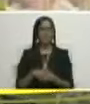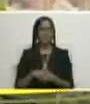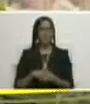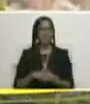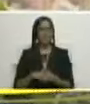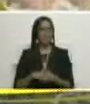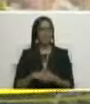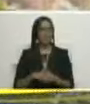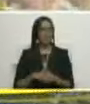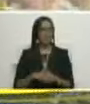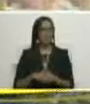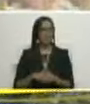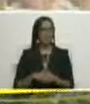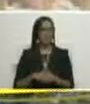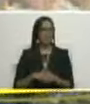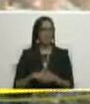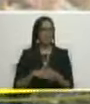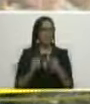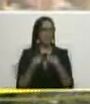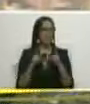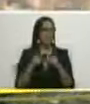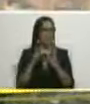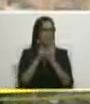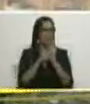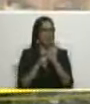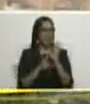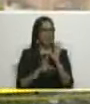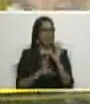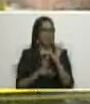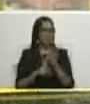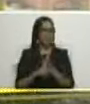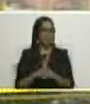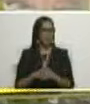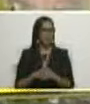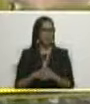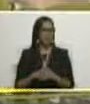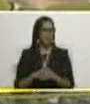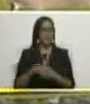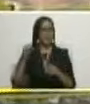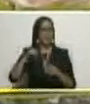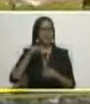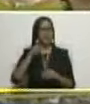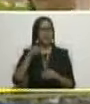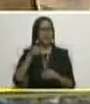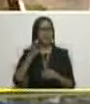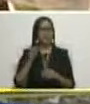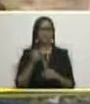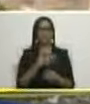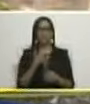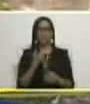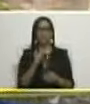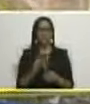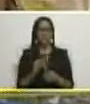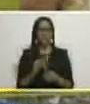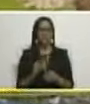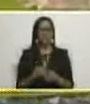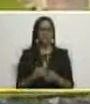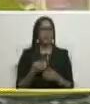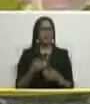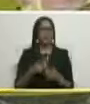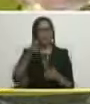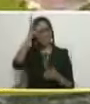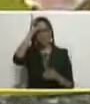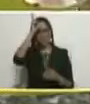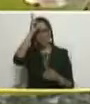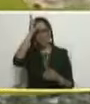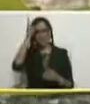activando los distintos programas. Aquí está Génesis, yo quisiera que me diera Génesis, esta